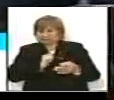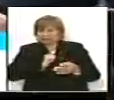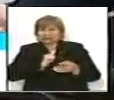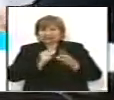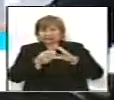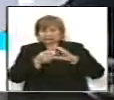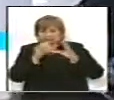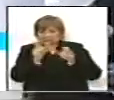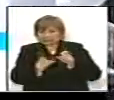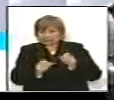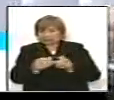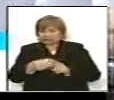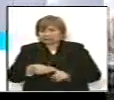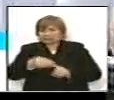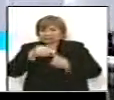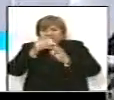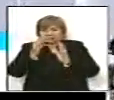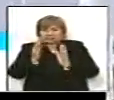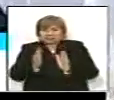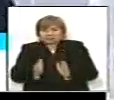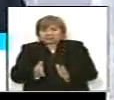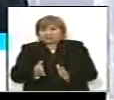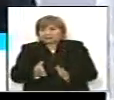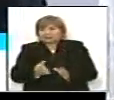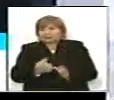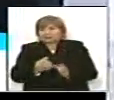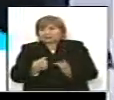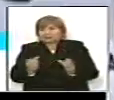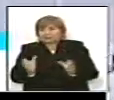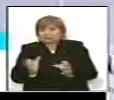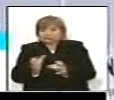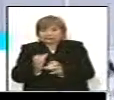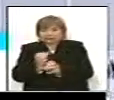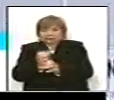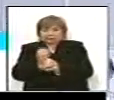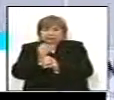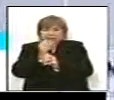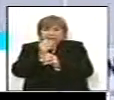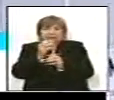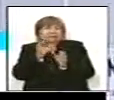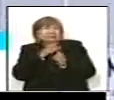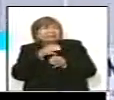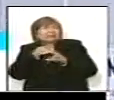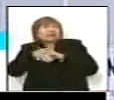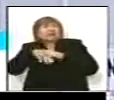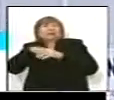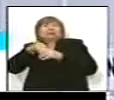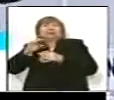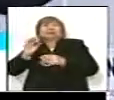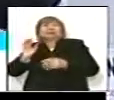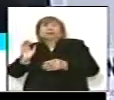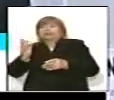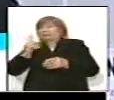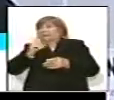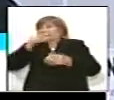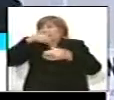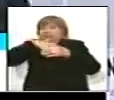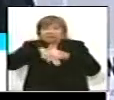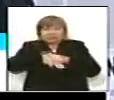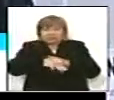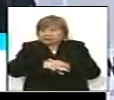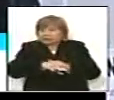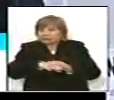asociaciones, especialistas han identificado que este como un cuello de botella, pero hacia afuera, no digamos dentro del proceso de gestión interna del